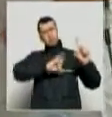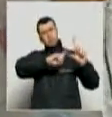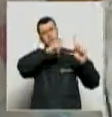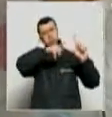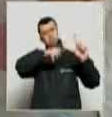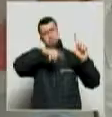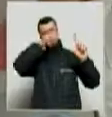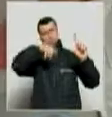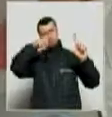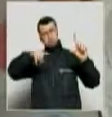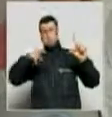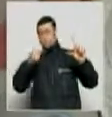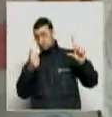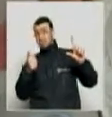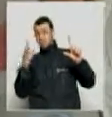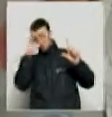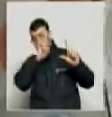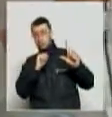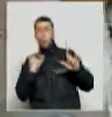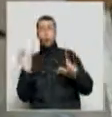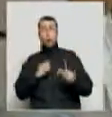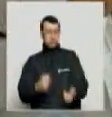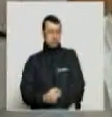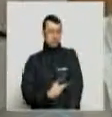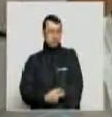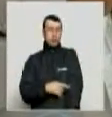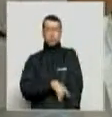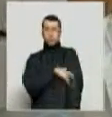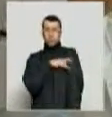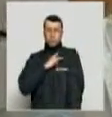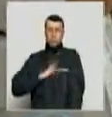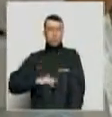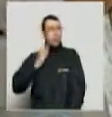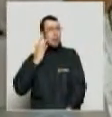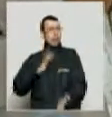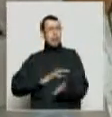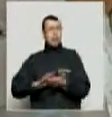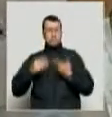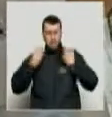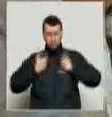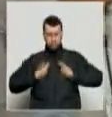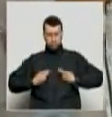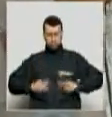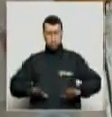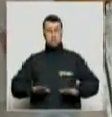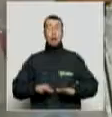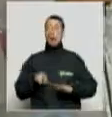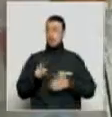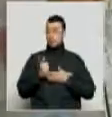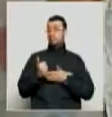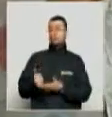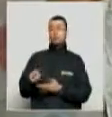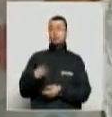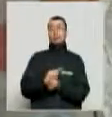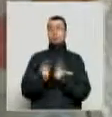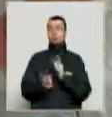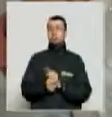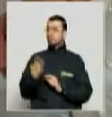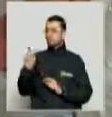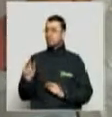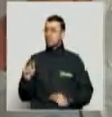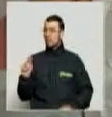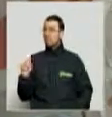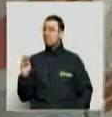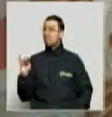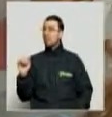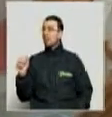tratamientos preventivos como los sueros, le pueden cambiar el pronóstico y el promedio de vida a Fabián, a José, a